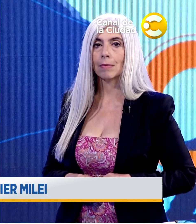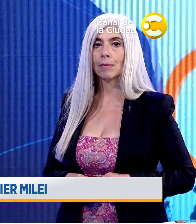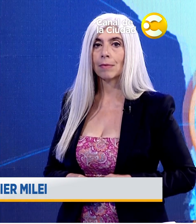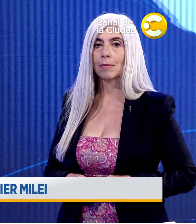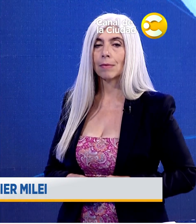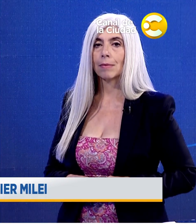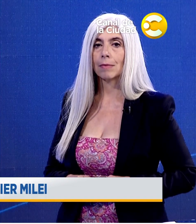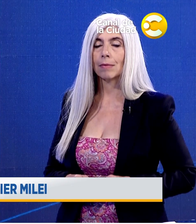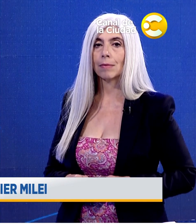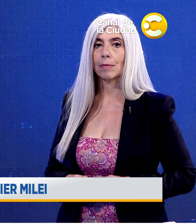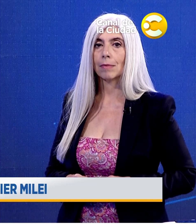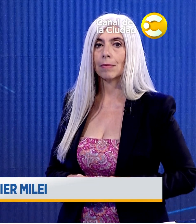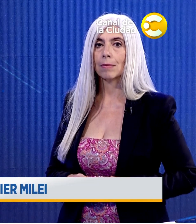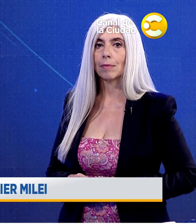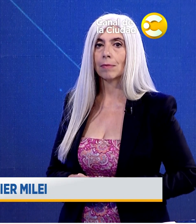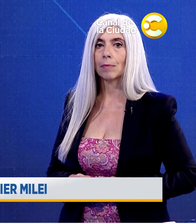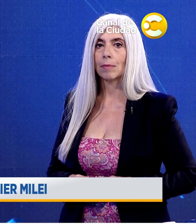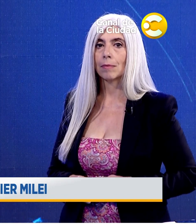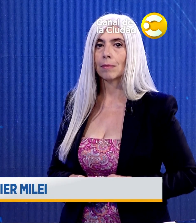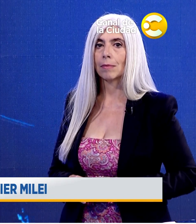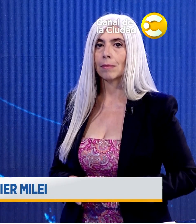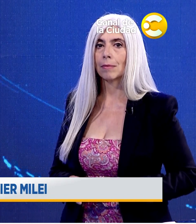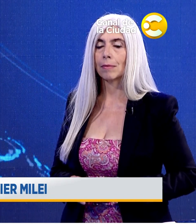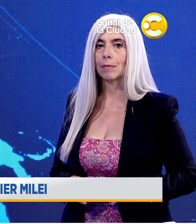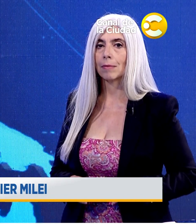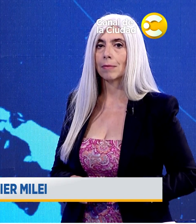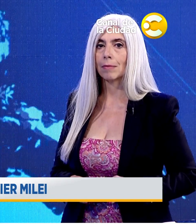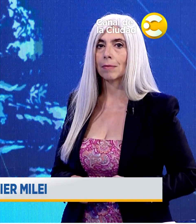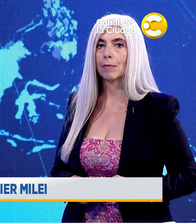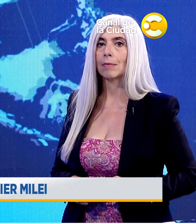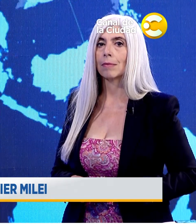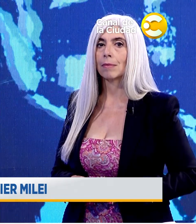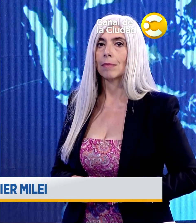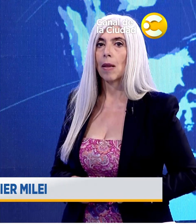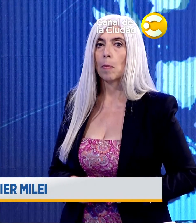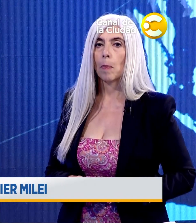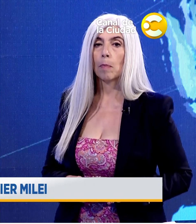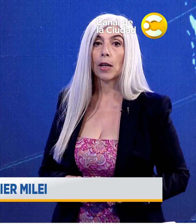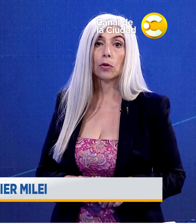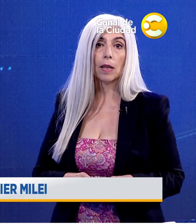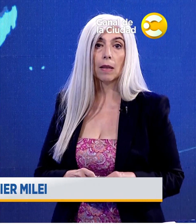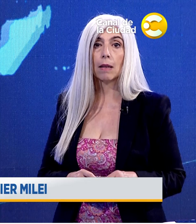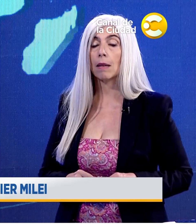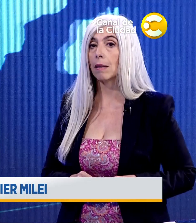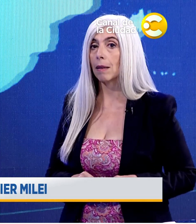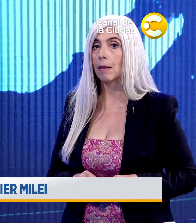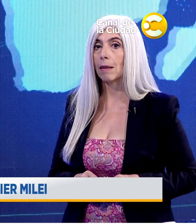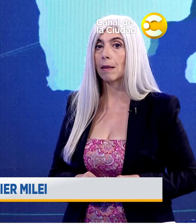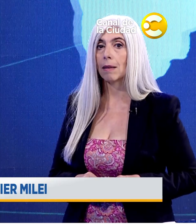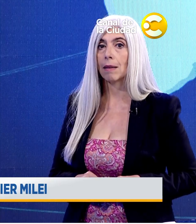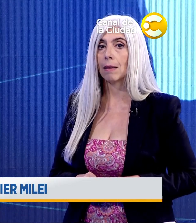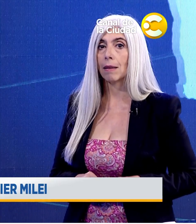también habría una tendencia a la baja de los valores del dólar blue, seguramente, ¿sí? Bueno, ¿Por qué?